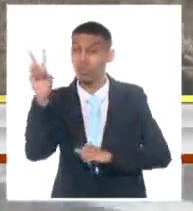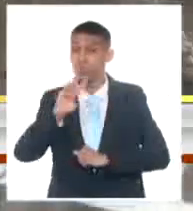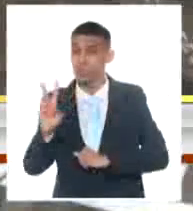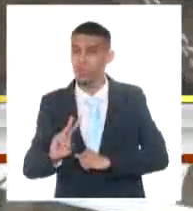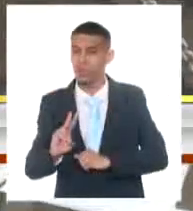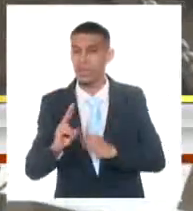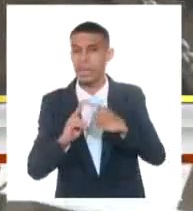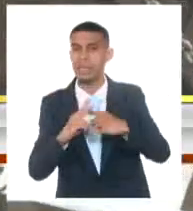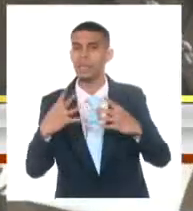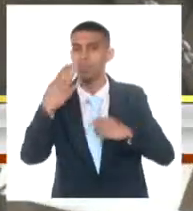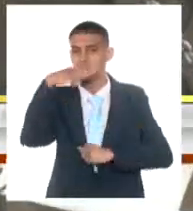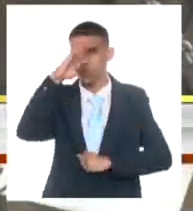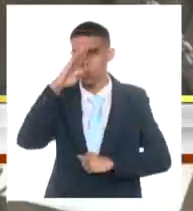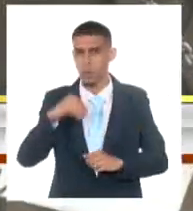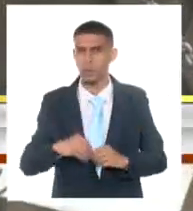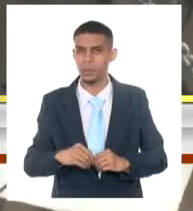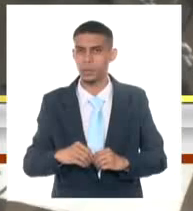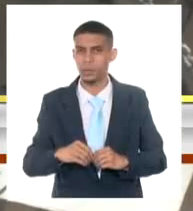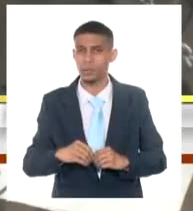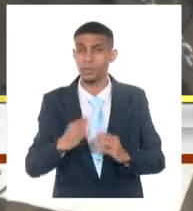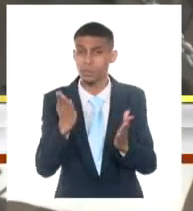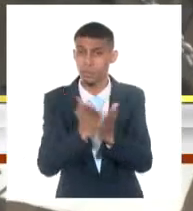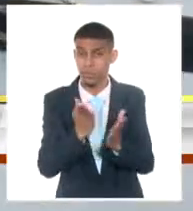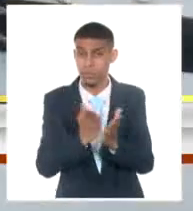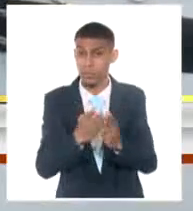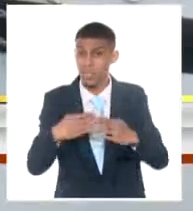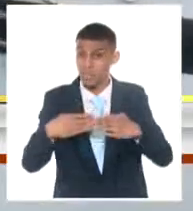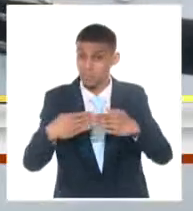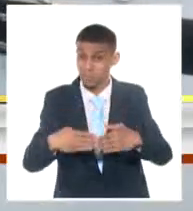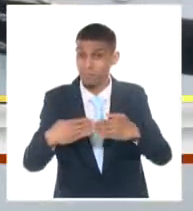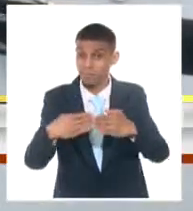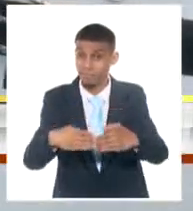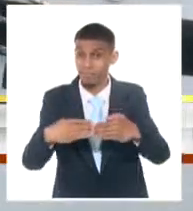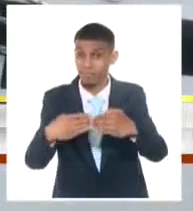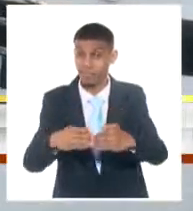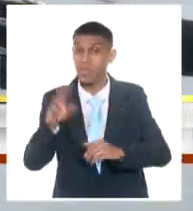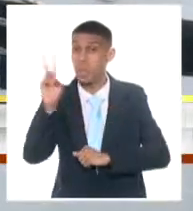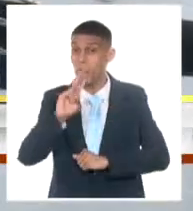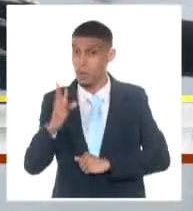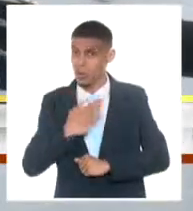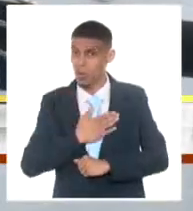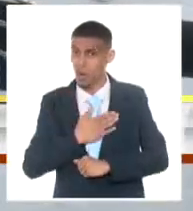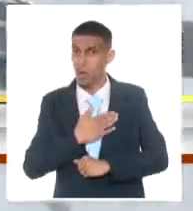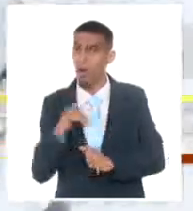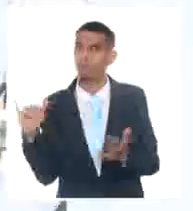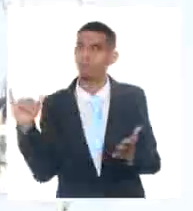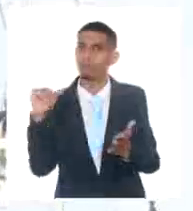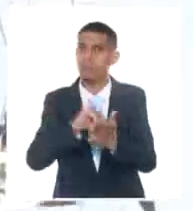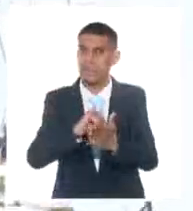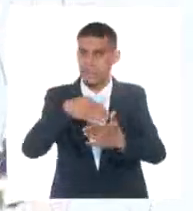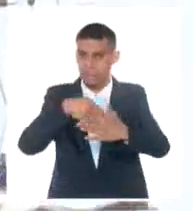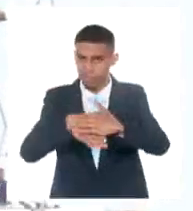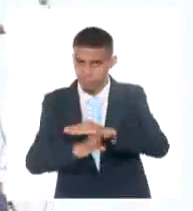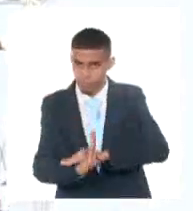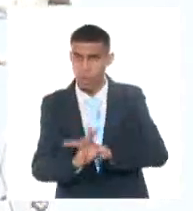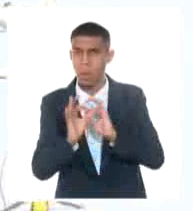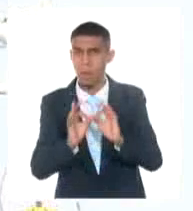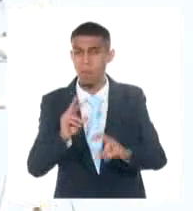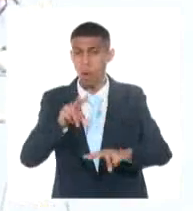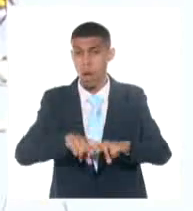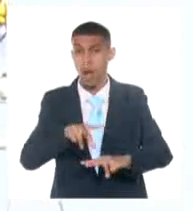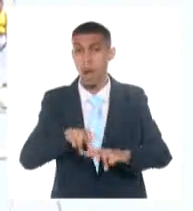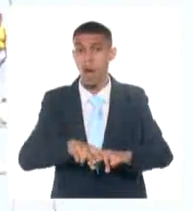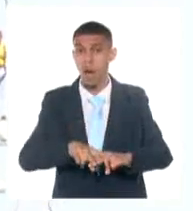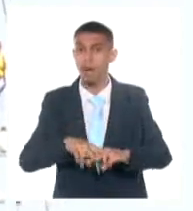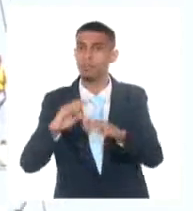El buque escuela Simón Bolívar de la Armada de la República Bolivariana de Venezuela, a su entrada al puerto de la capital,